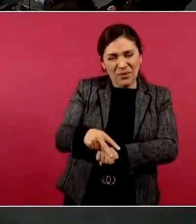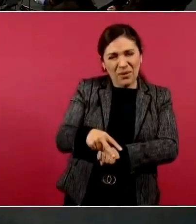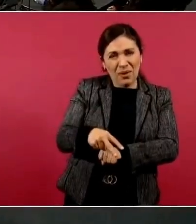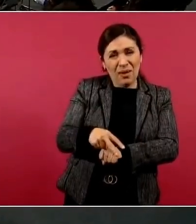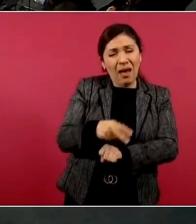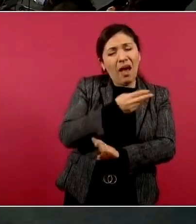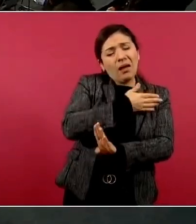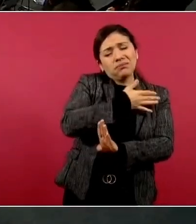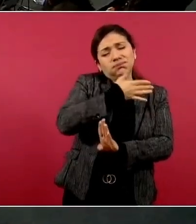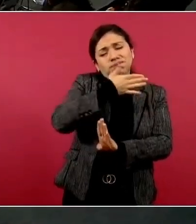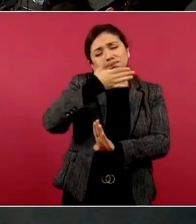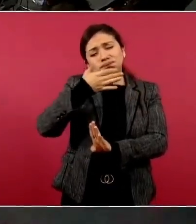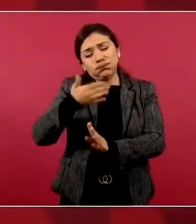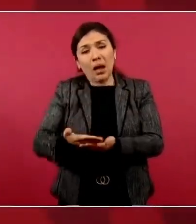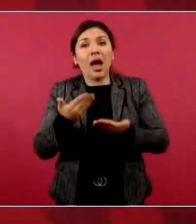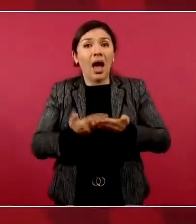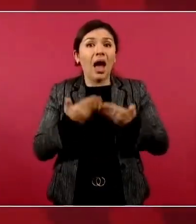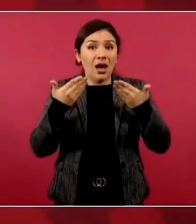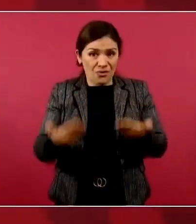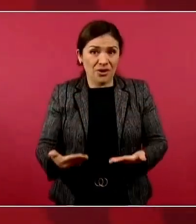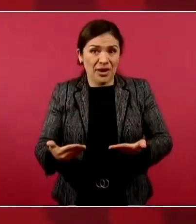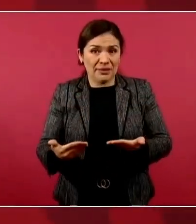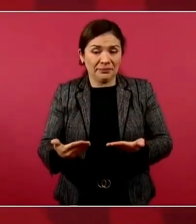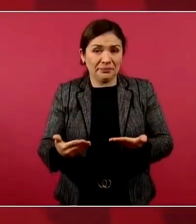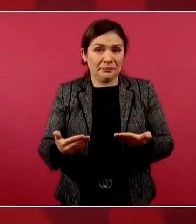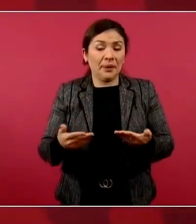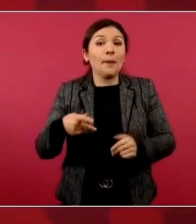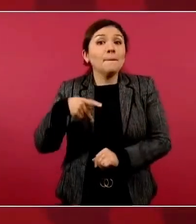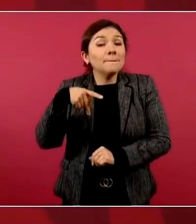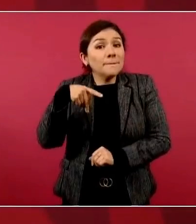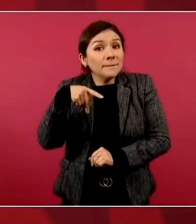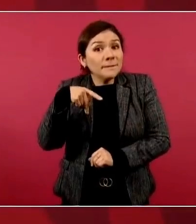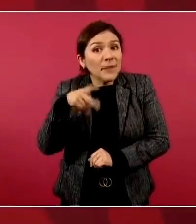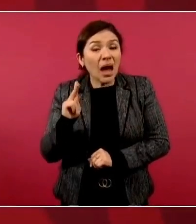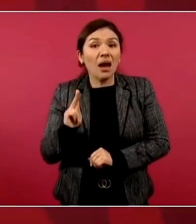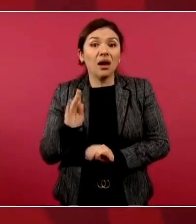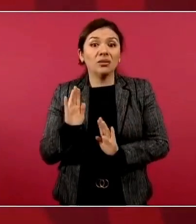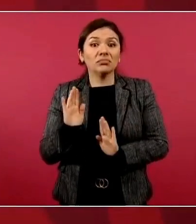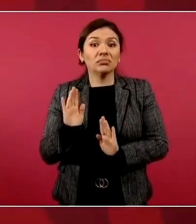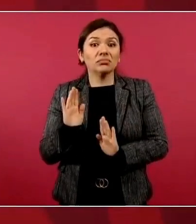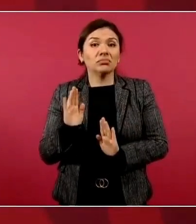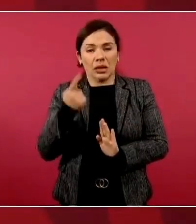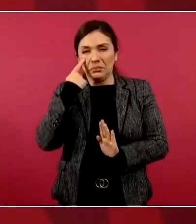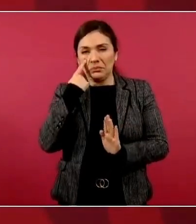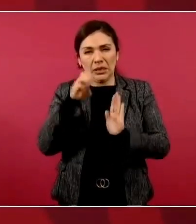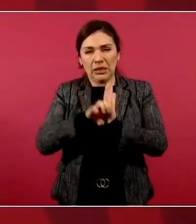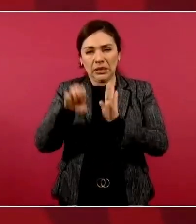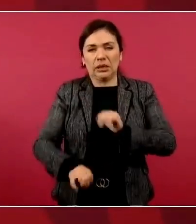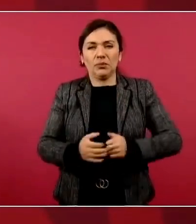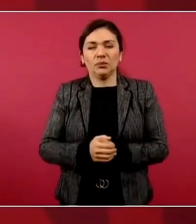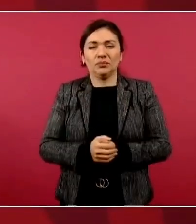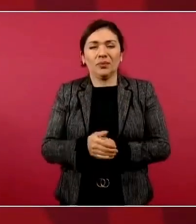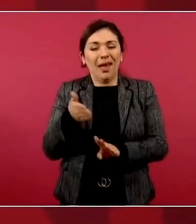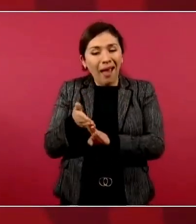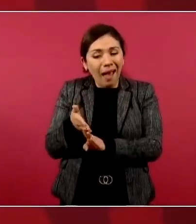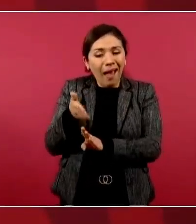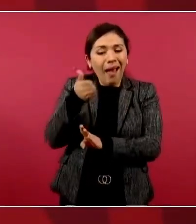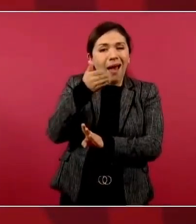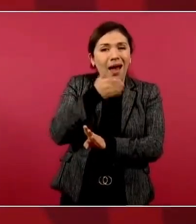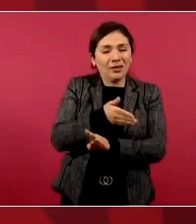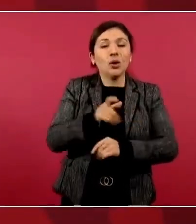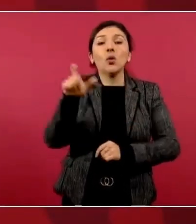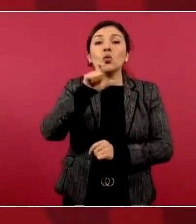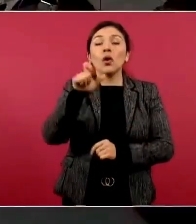tiempo. ¿Sí? Pero, por ejemplo, los 2 siglos de